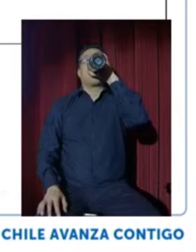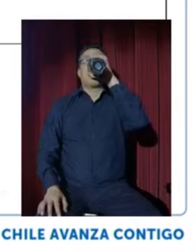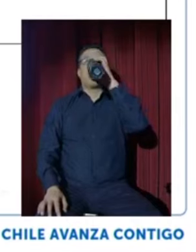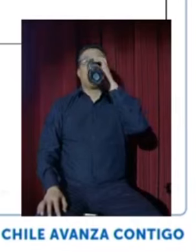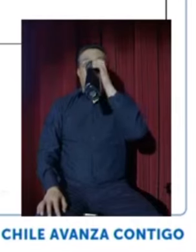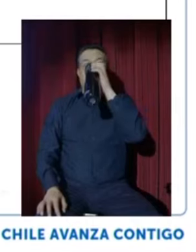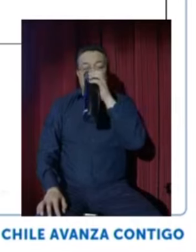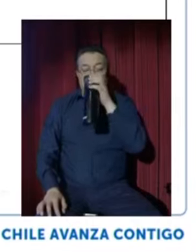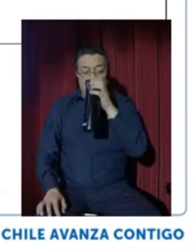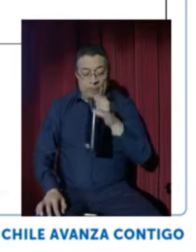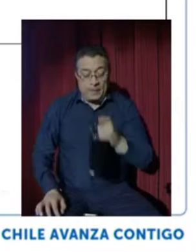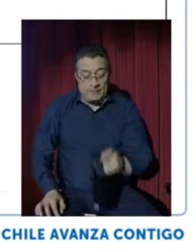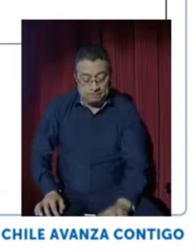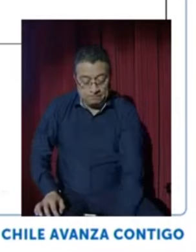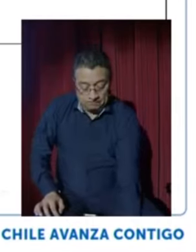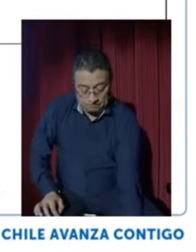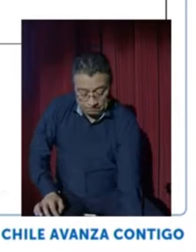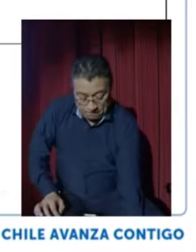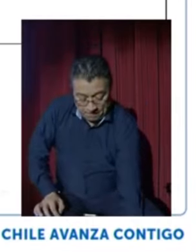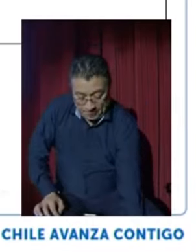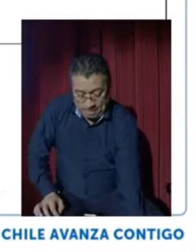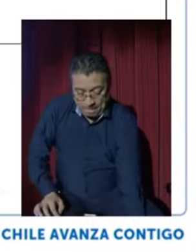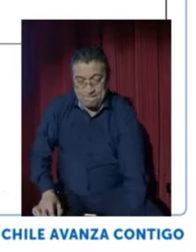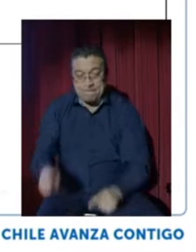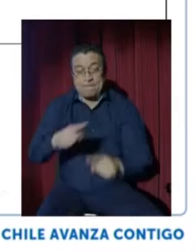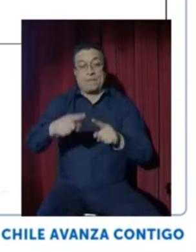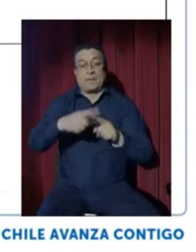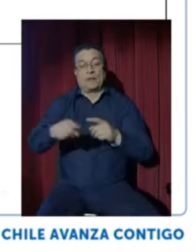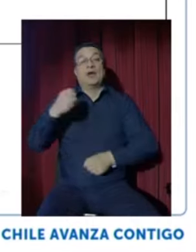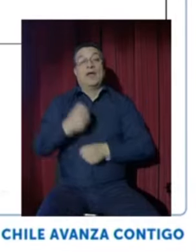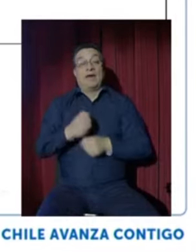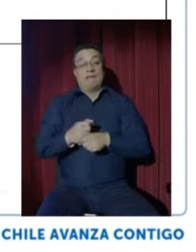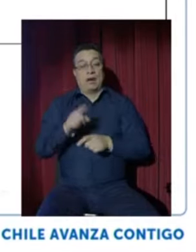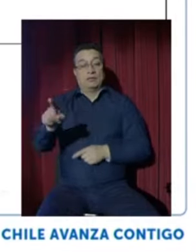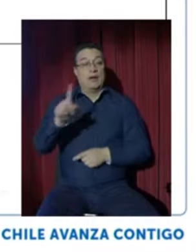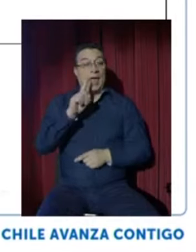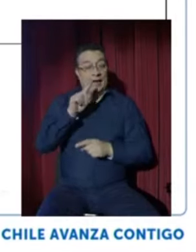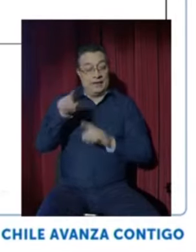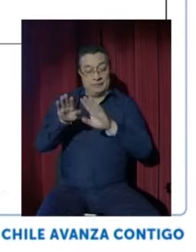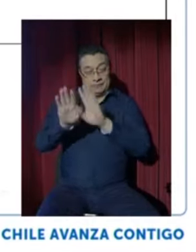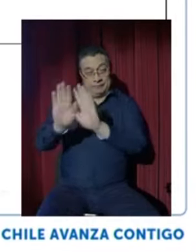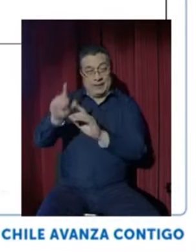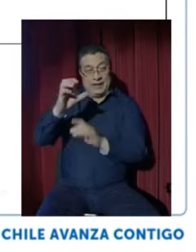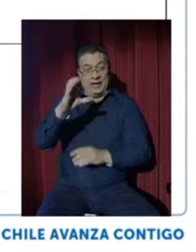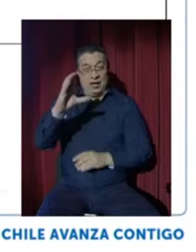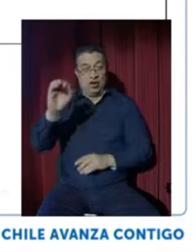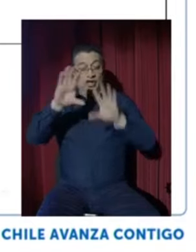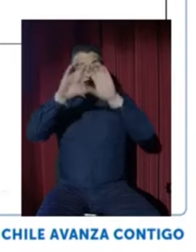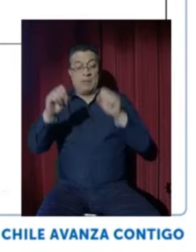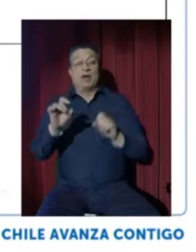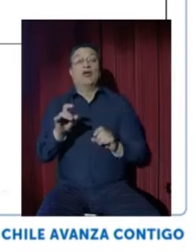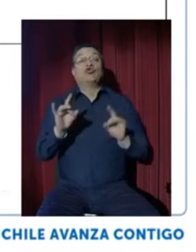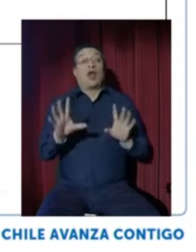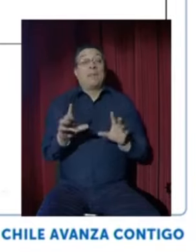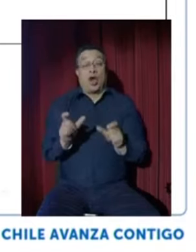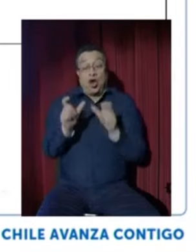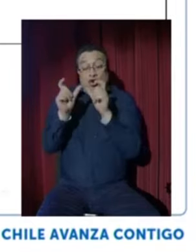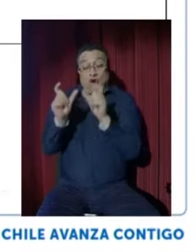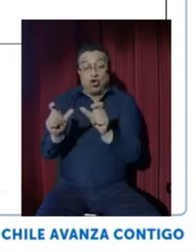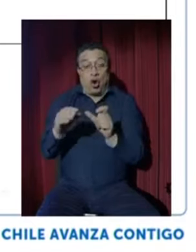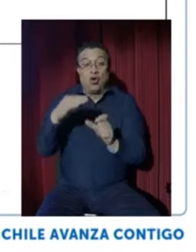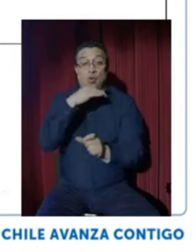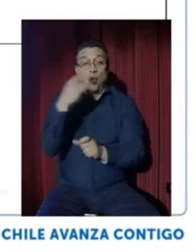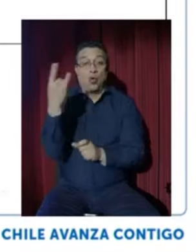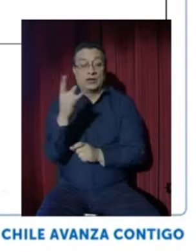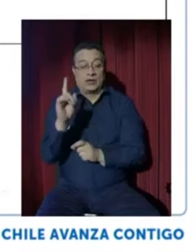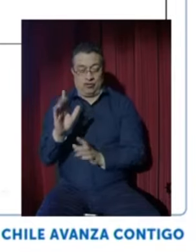decati bueno otra labor que tiene de protección de ecosistema no solamente es el control de la emergencia lo que está haciendo con